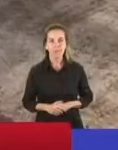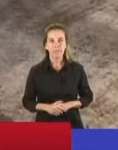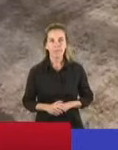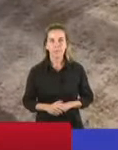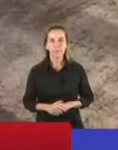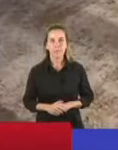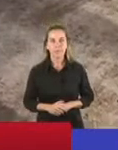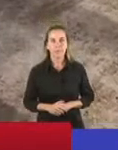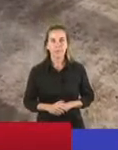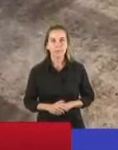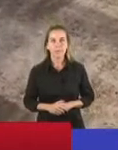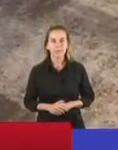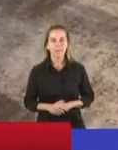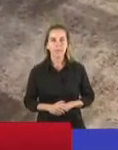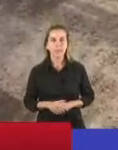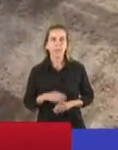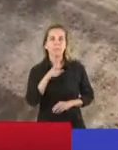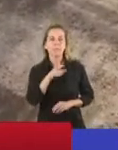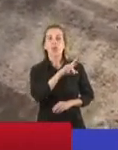ver, déjame escuchar, a ver un poquito más.